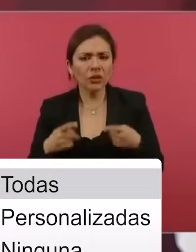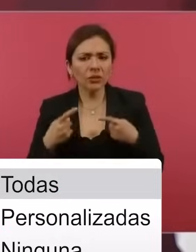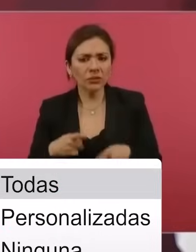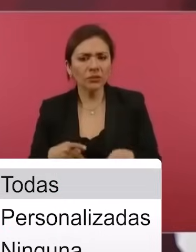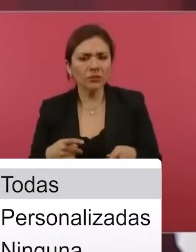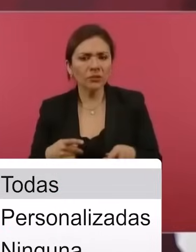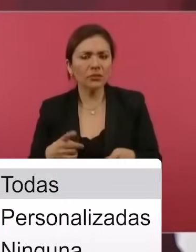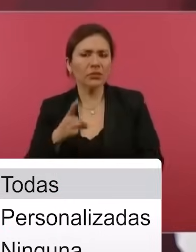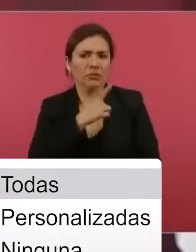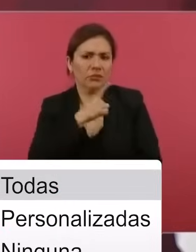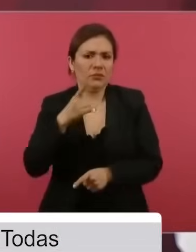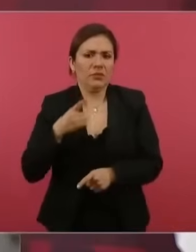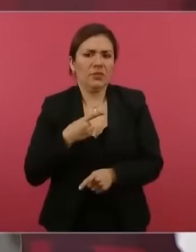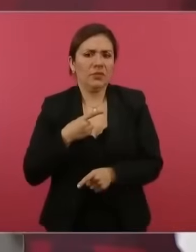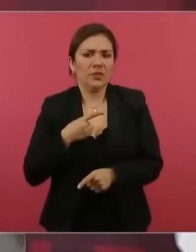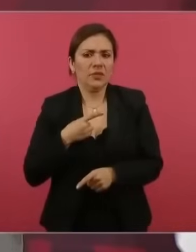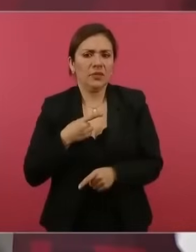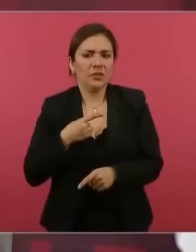que